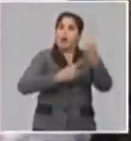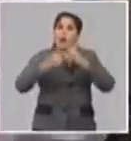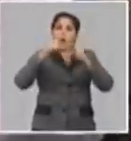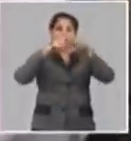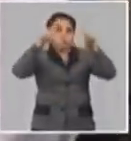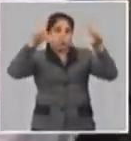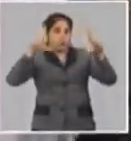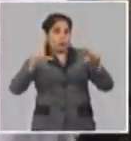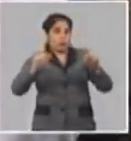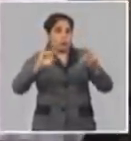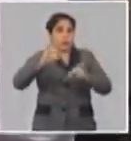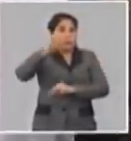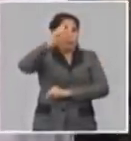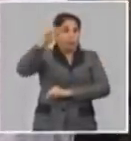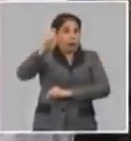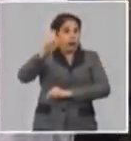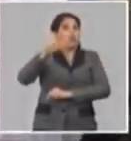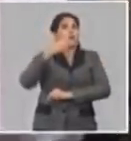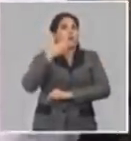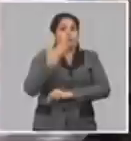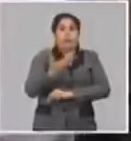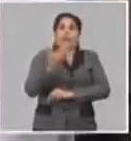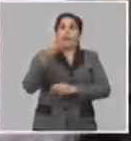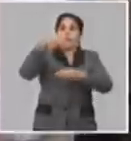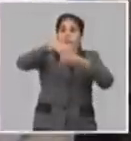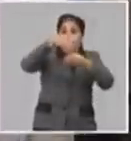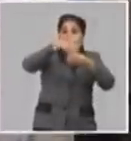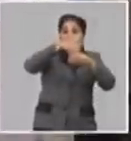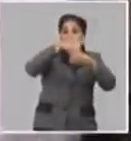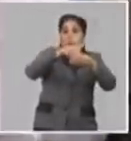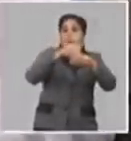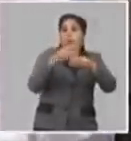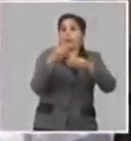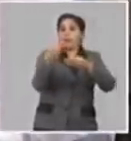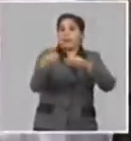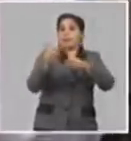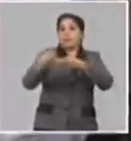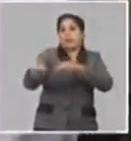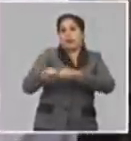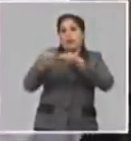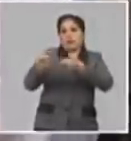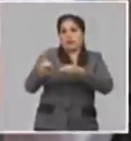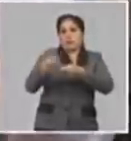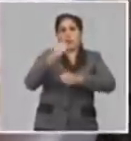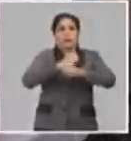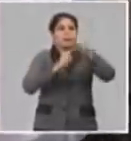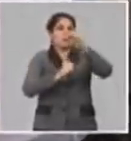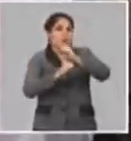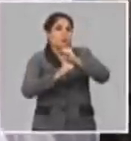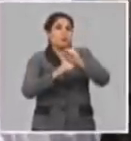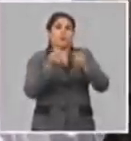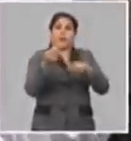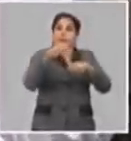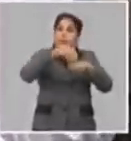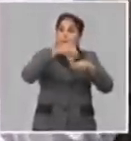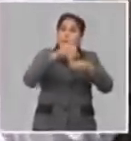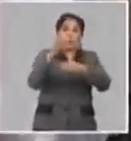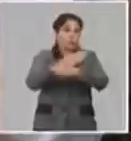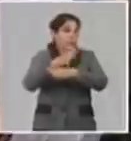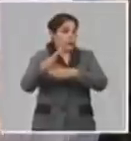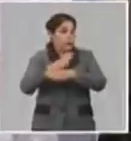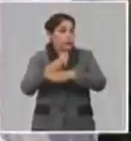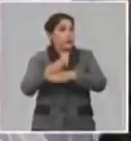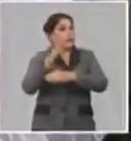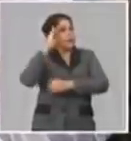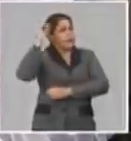conceptos vinculados con la banca de fomento, o sea, el banco de fomento agrícola, que son estructuras de financiamiento diferentes. Aunque